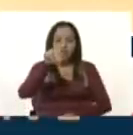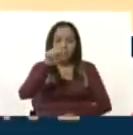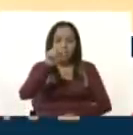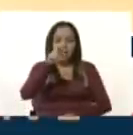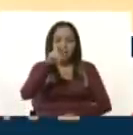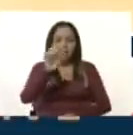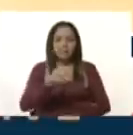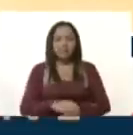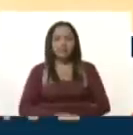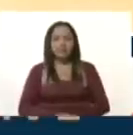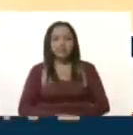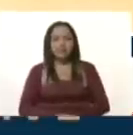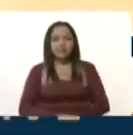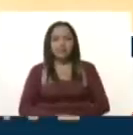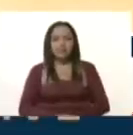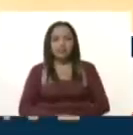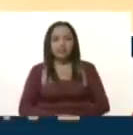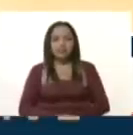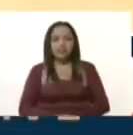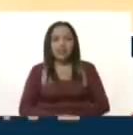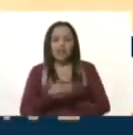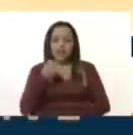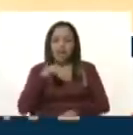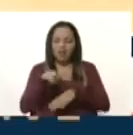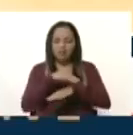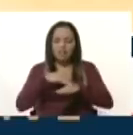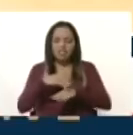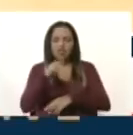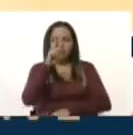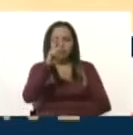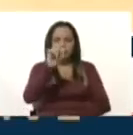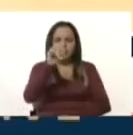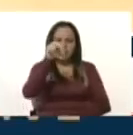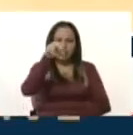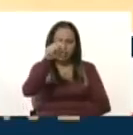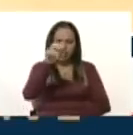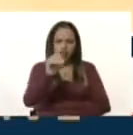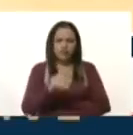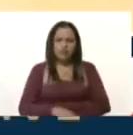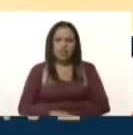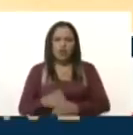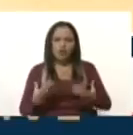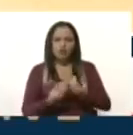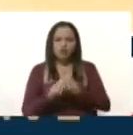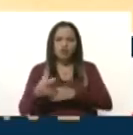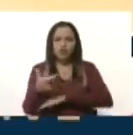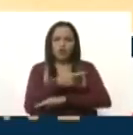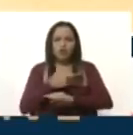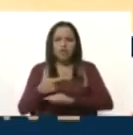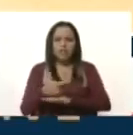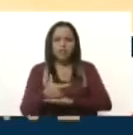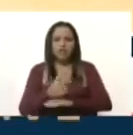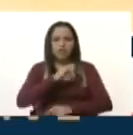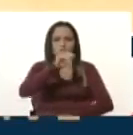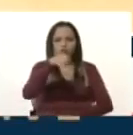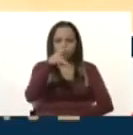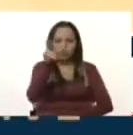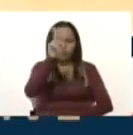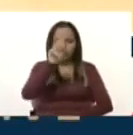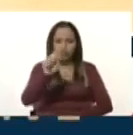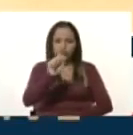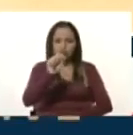Caroní. Allá está el ministro Gilberto Pinto Blanco, el gobernador Justo Noguera Pietri,